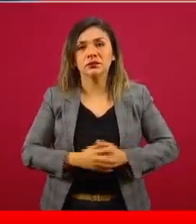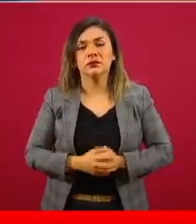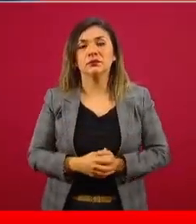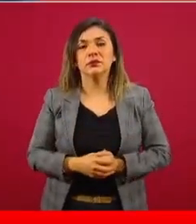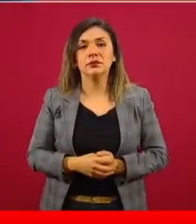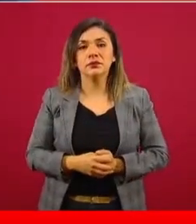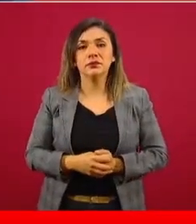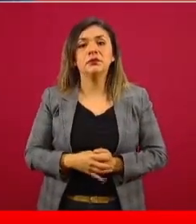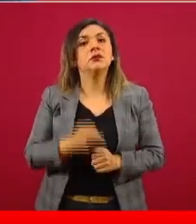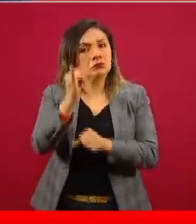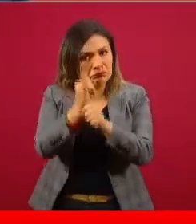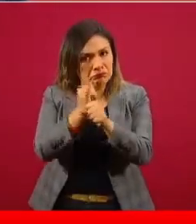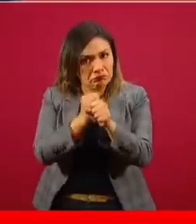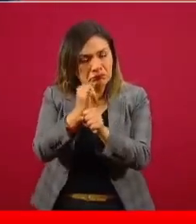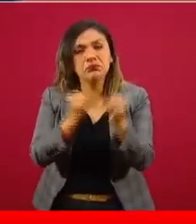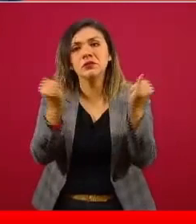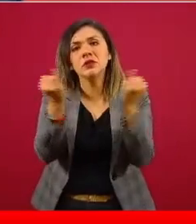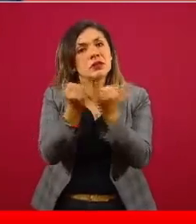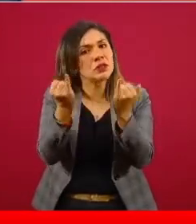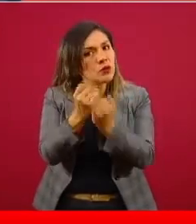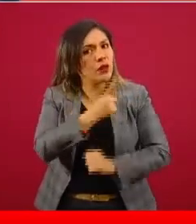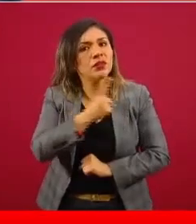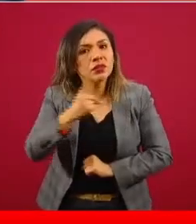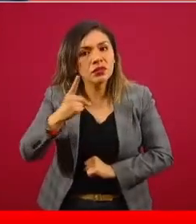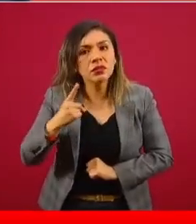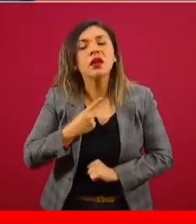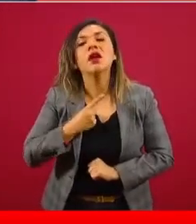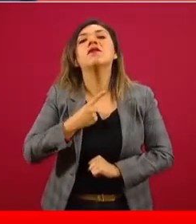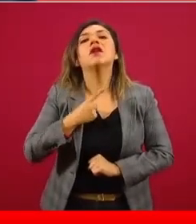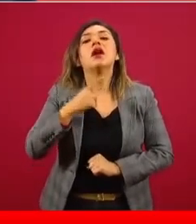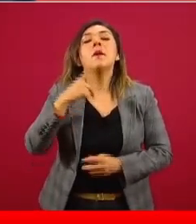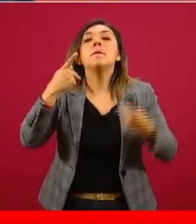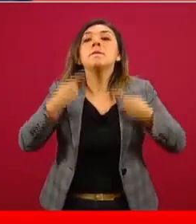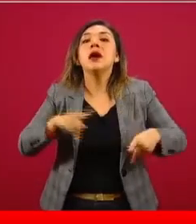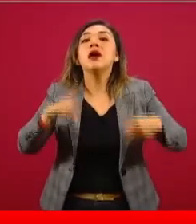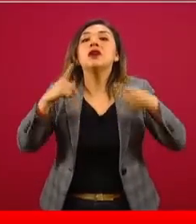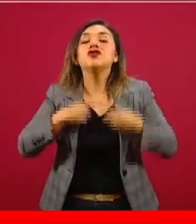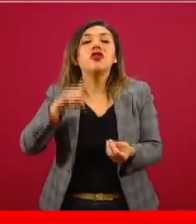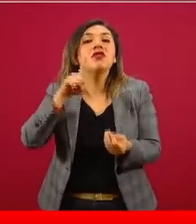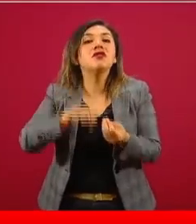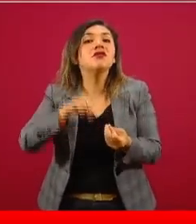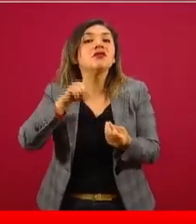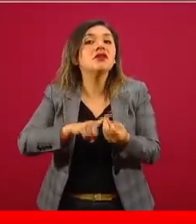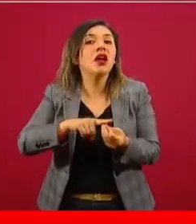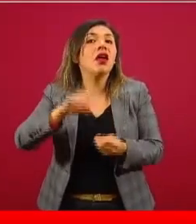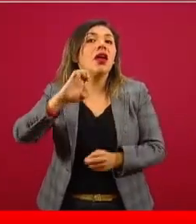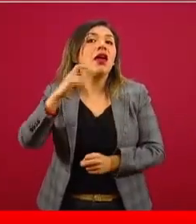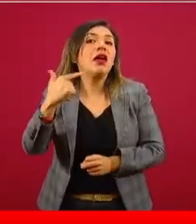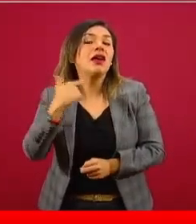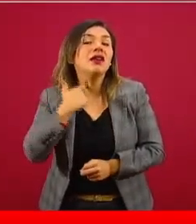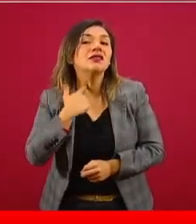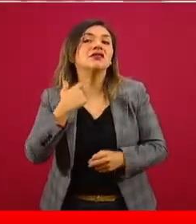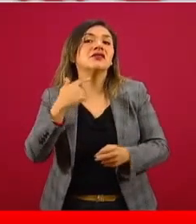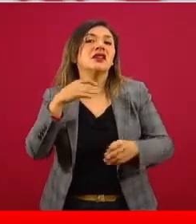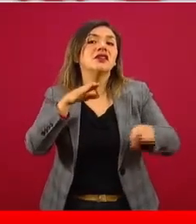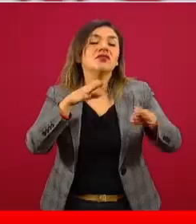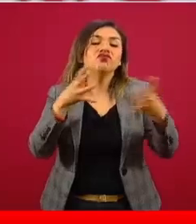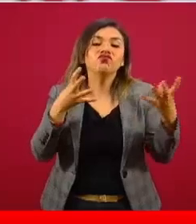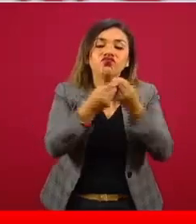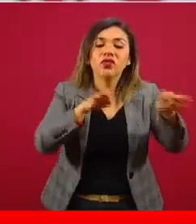y investigar también a los funcionarios de la